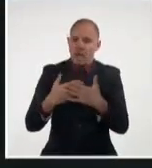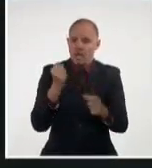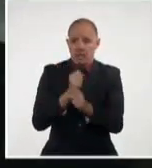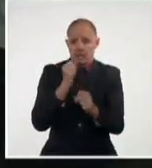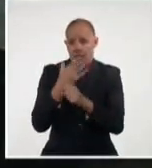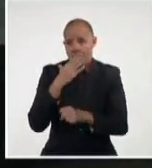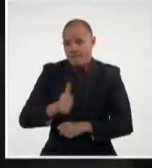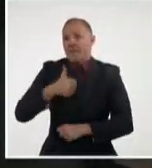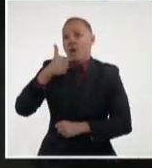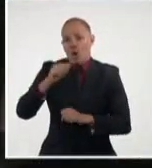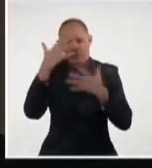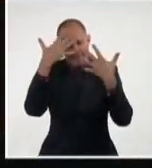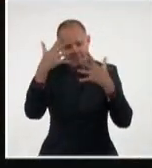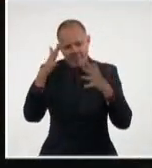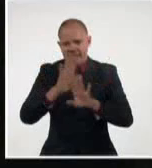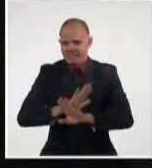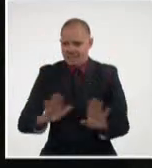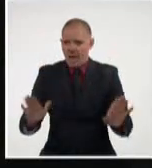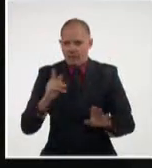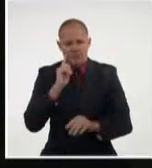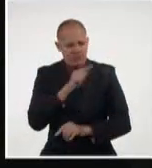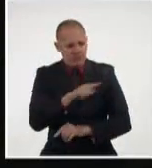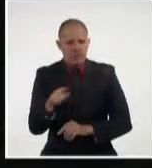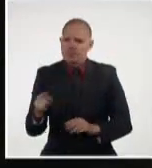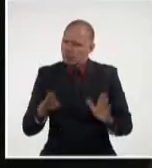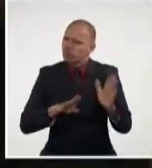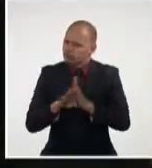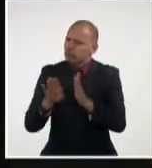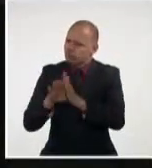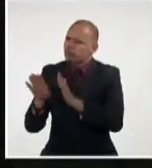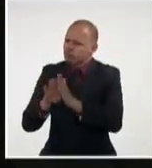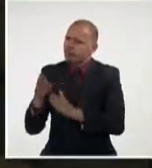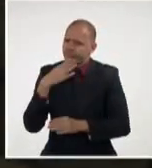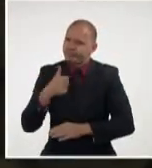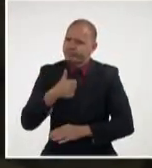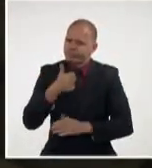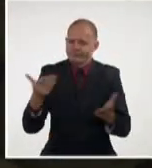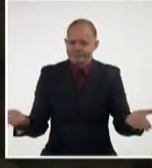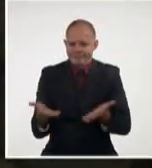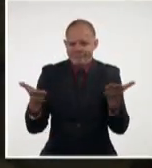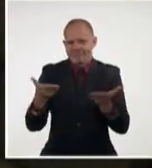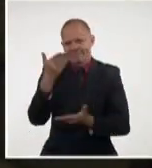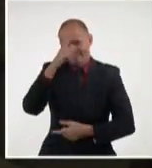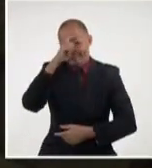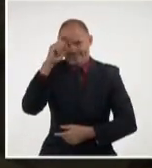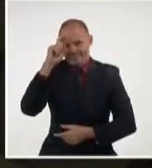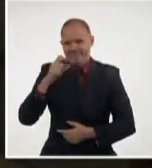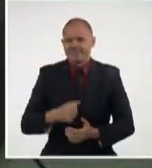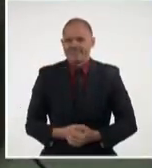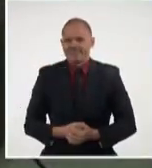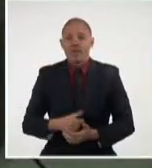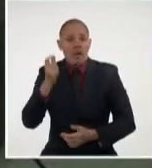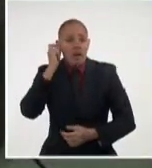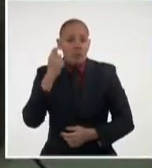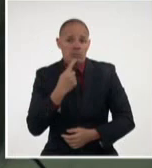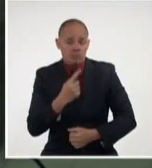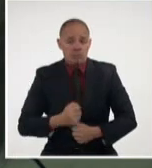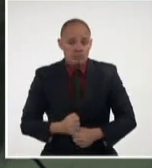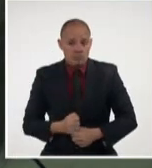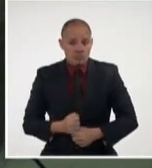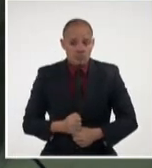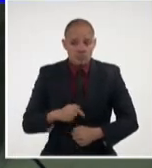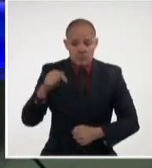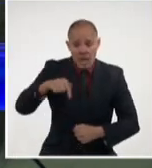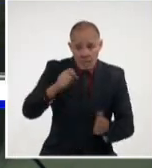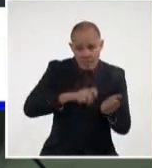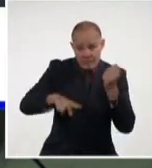este periodo que desde su quehacer han impulsado el desarrollo de la provincia espiritual. En Santi Espíritu tenemos mucho que